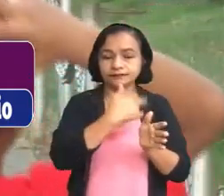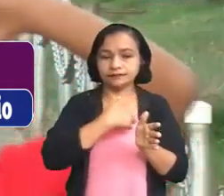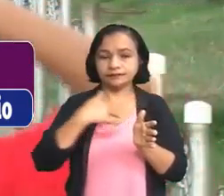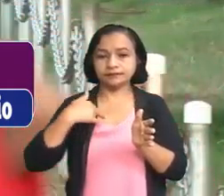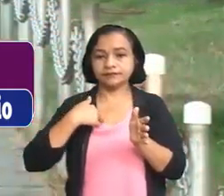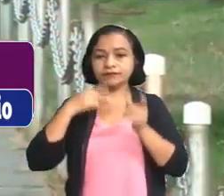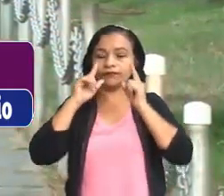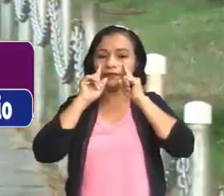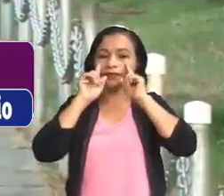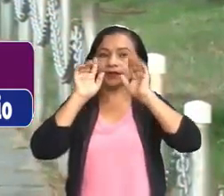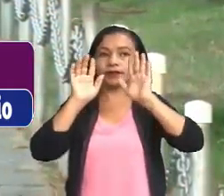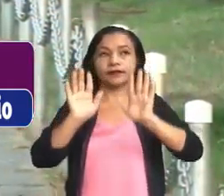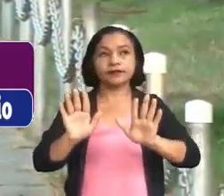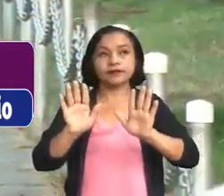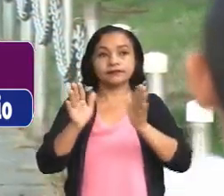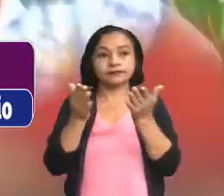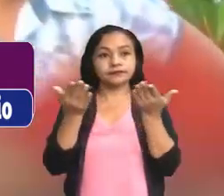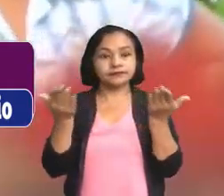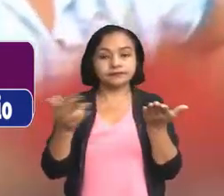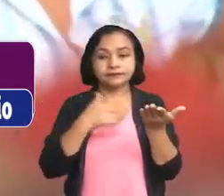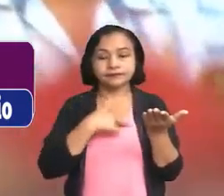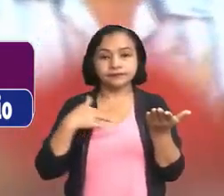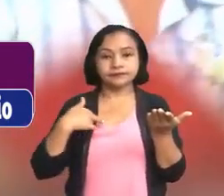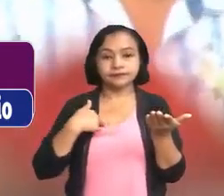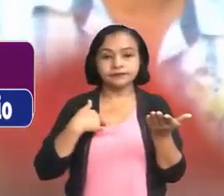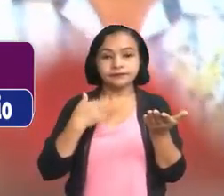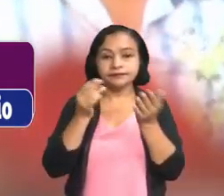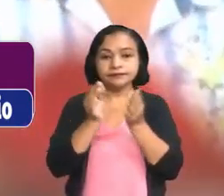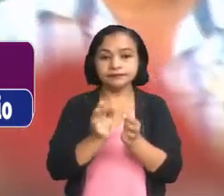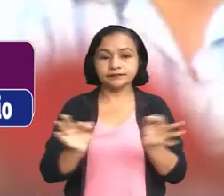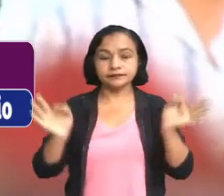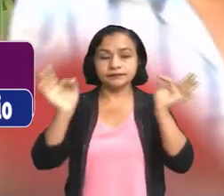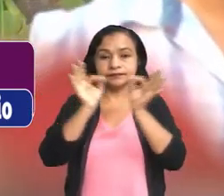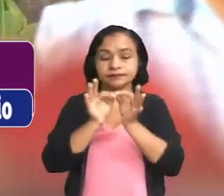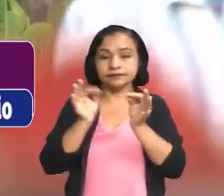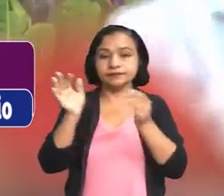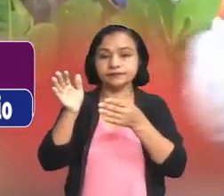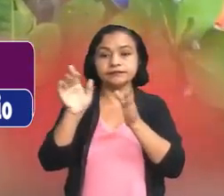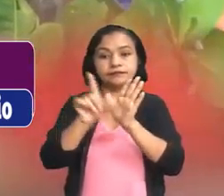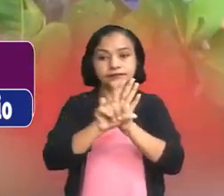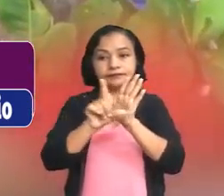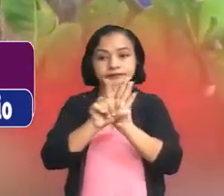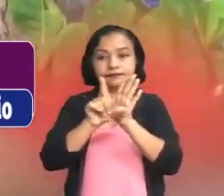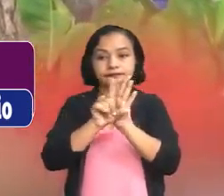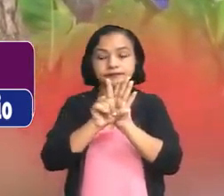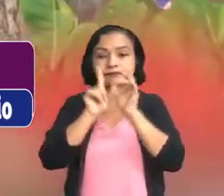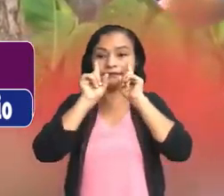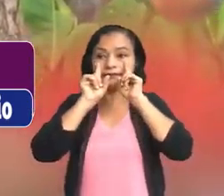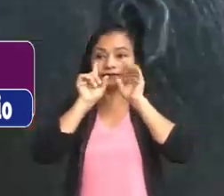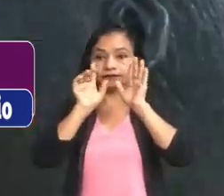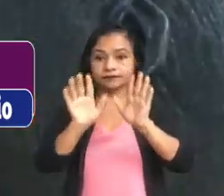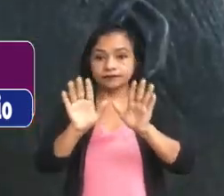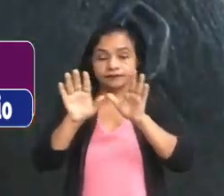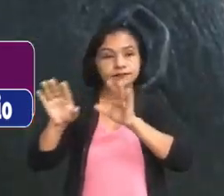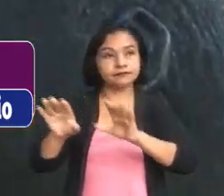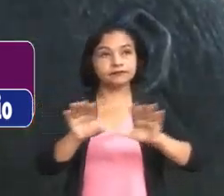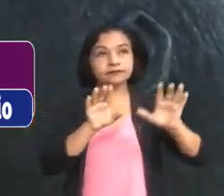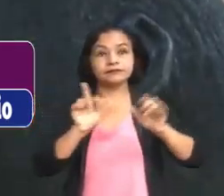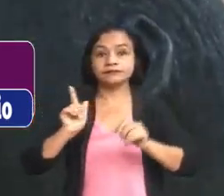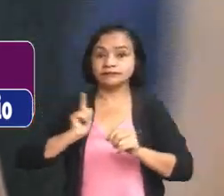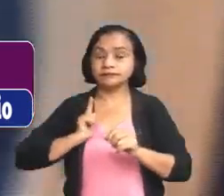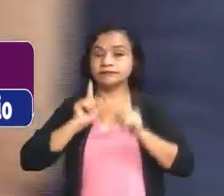de prevenir, porque eso es el principal objeto de todas las leyes, es prevenir, nuestras acciones tienen que